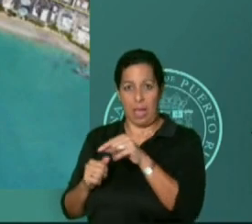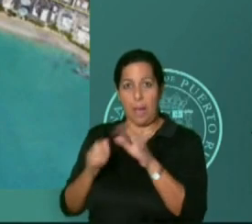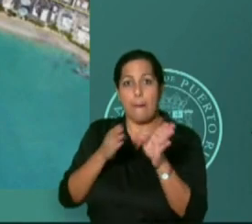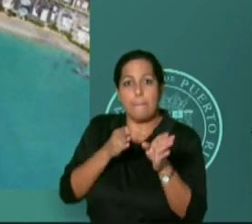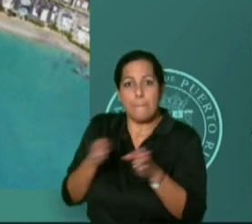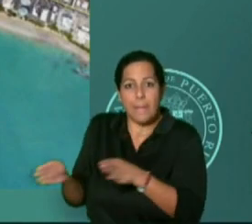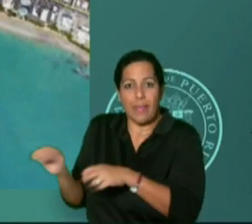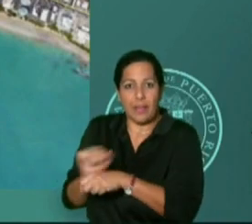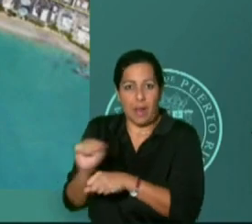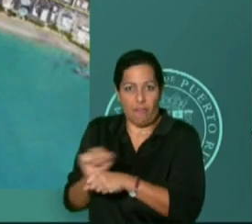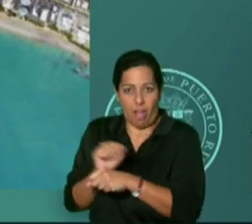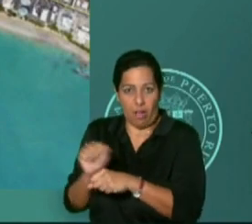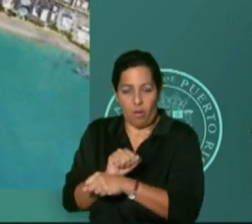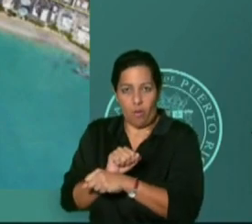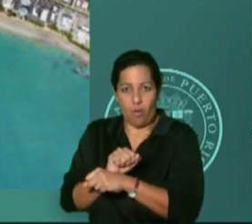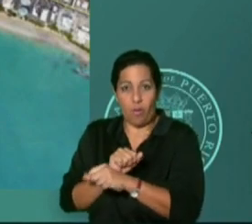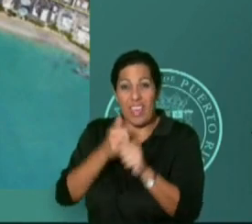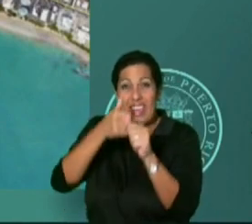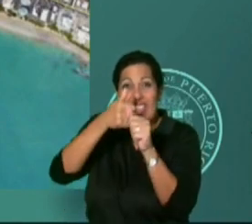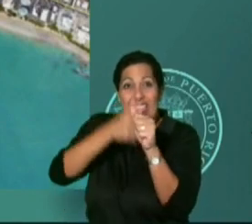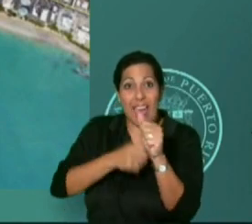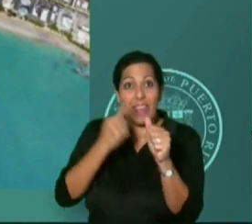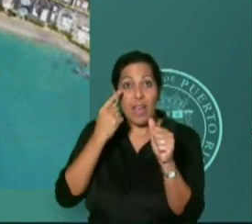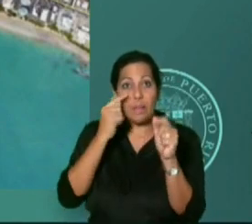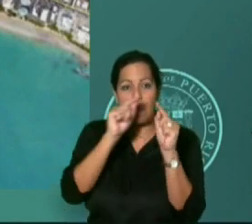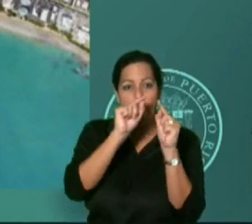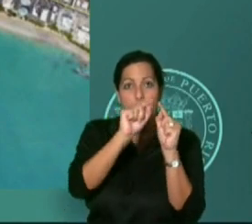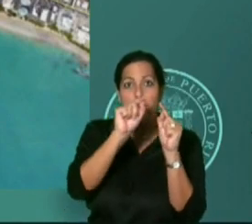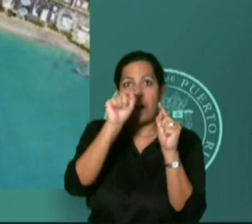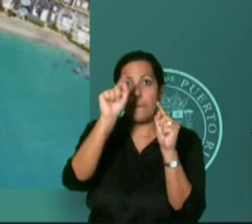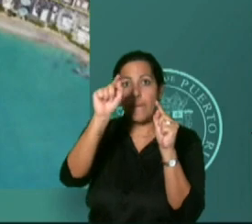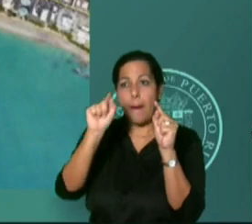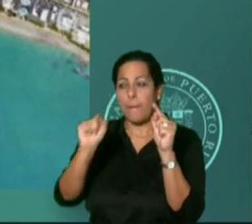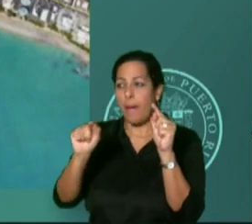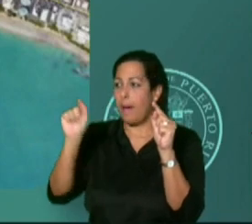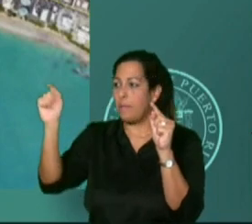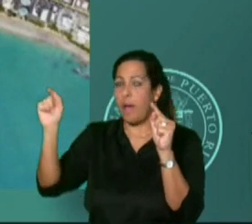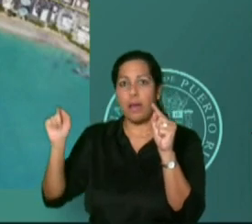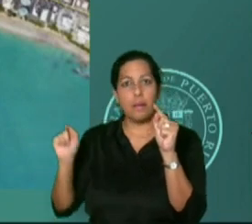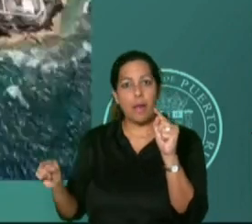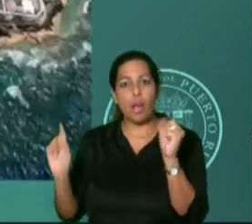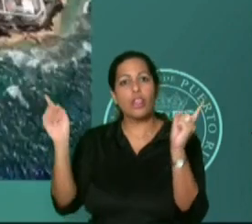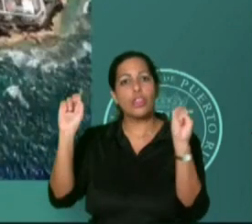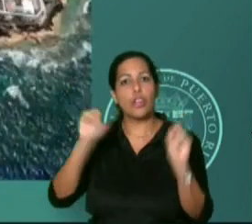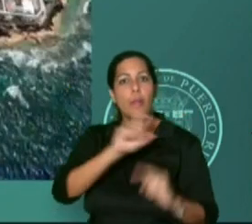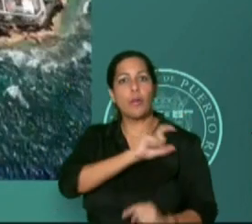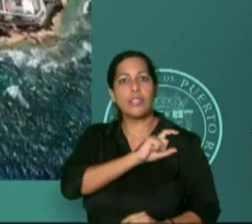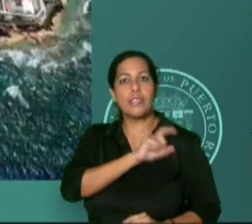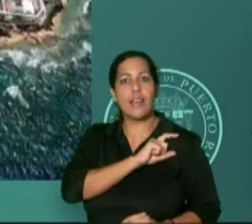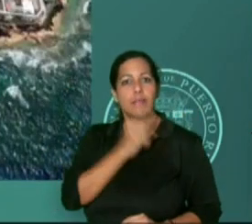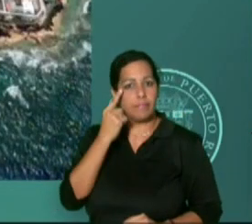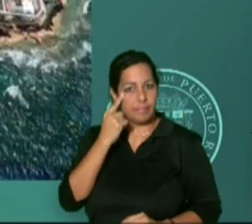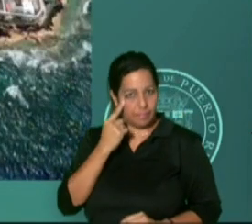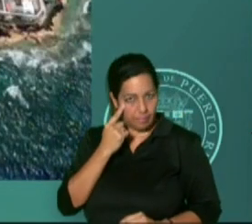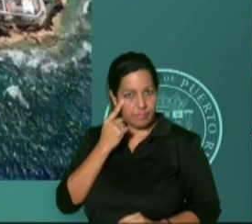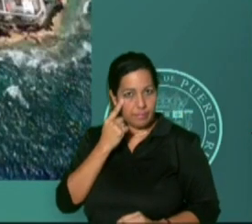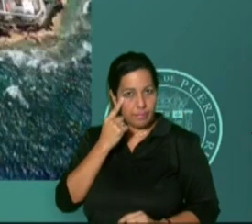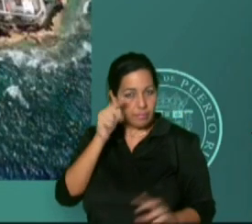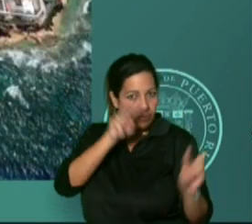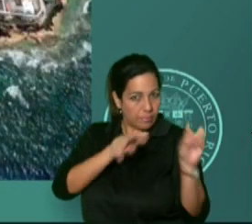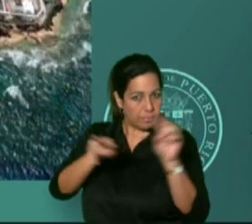el plan de trabajo donde muestra en cada punto que vamos a tener agentes de la policía con las unidades, con